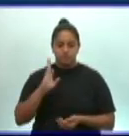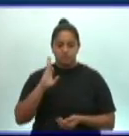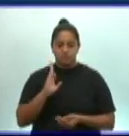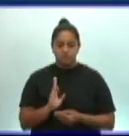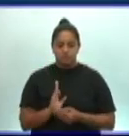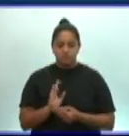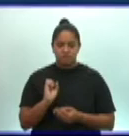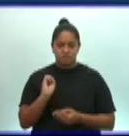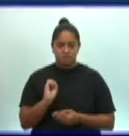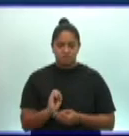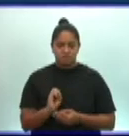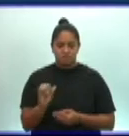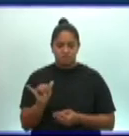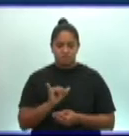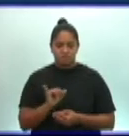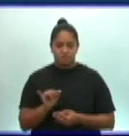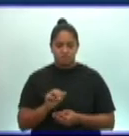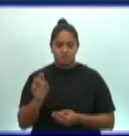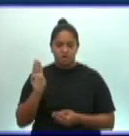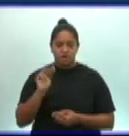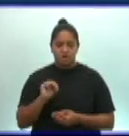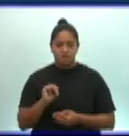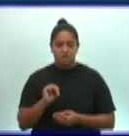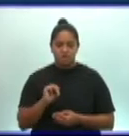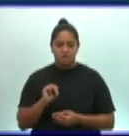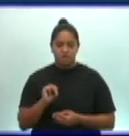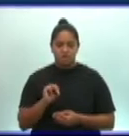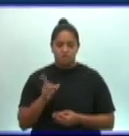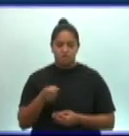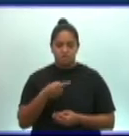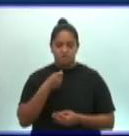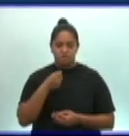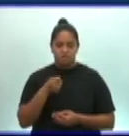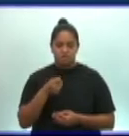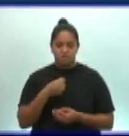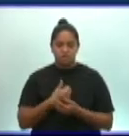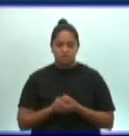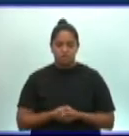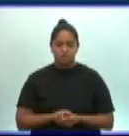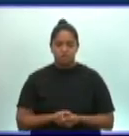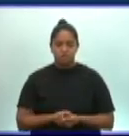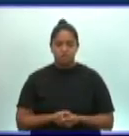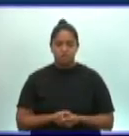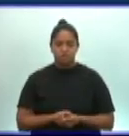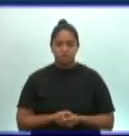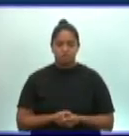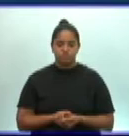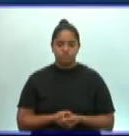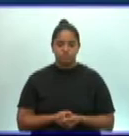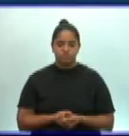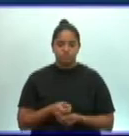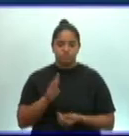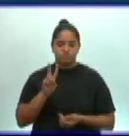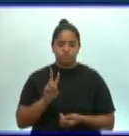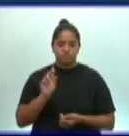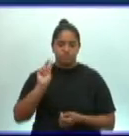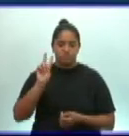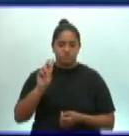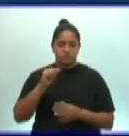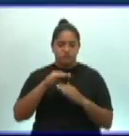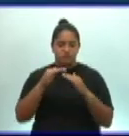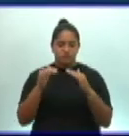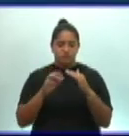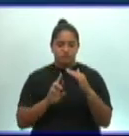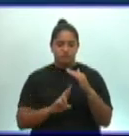igual a la masa por la aceleración centrípeta, que ya ustedes también conocen su expresión. Esta es velocidad lineal al cuadrado